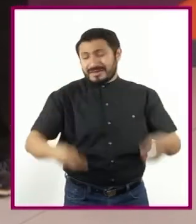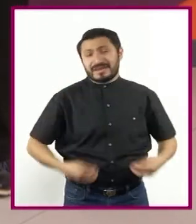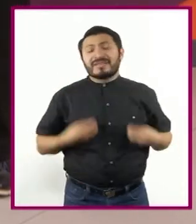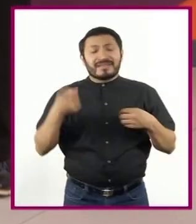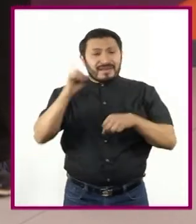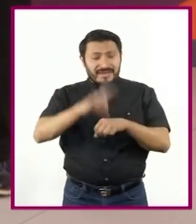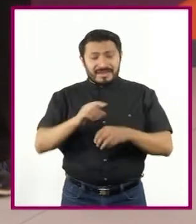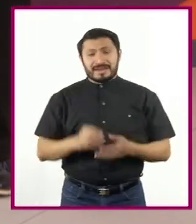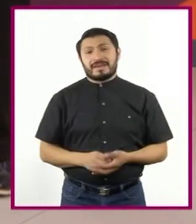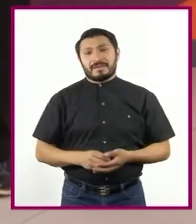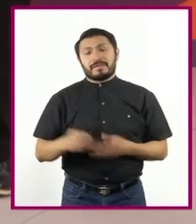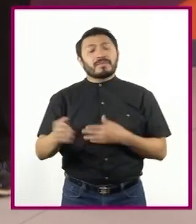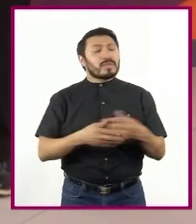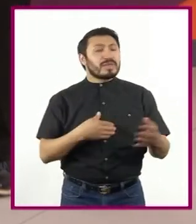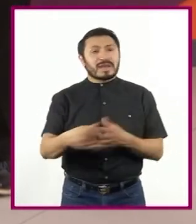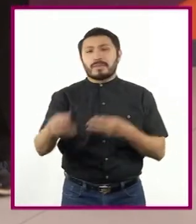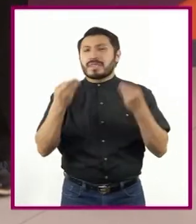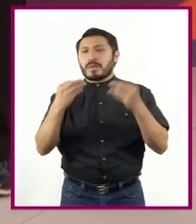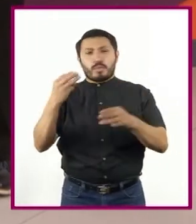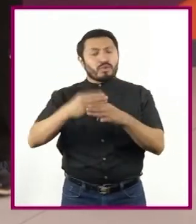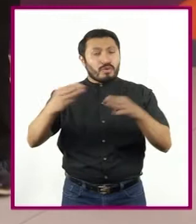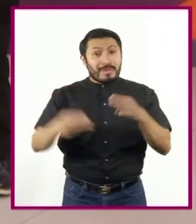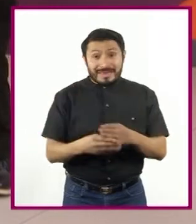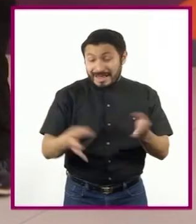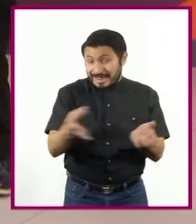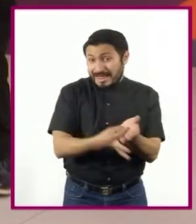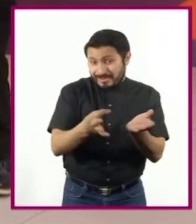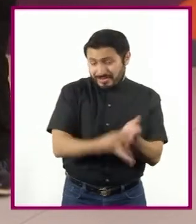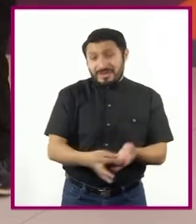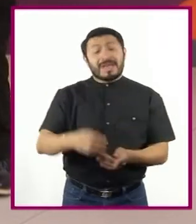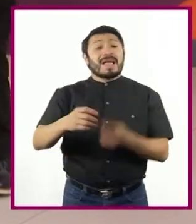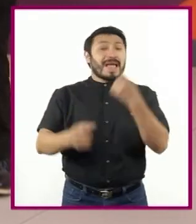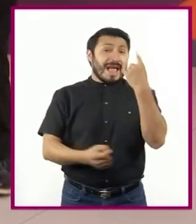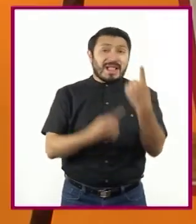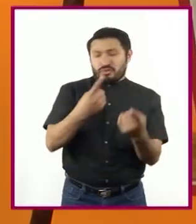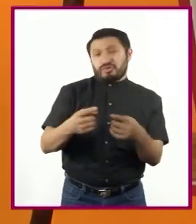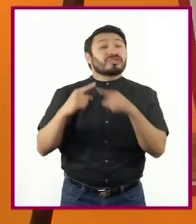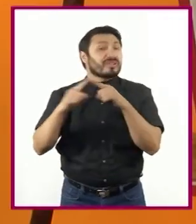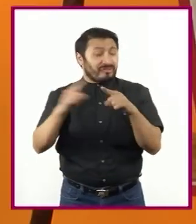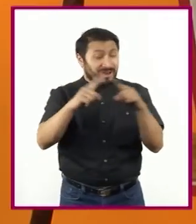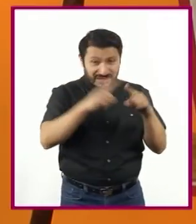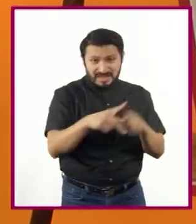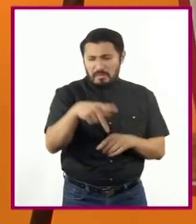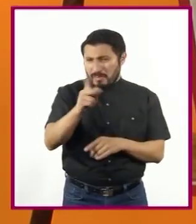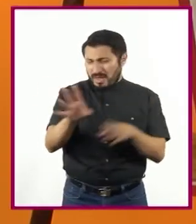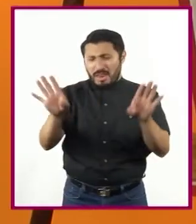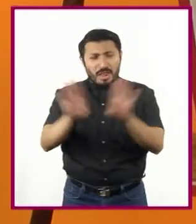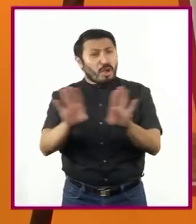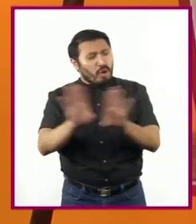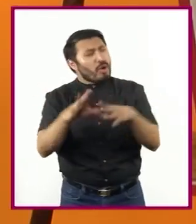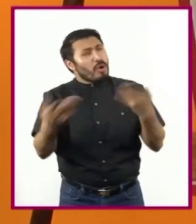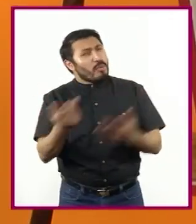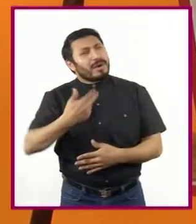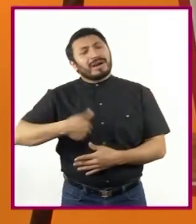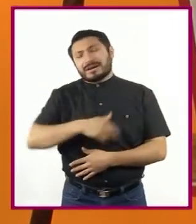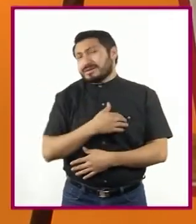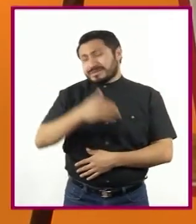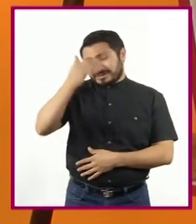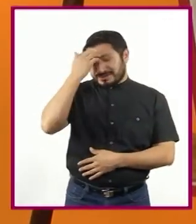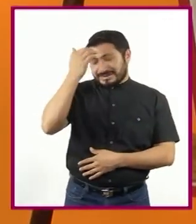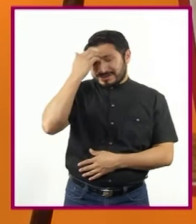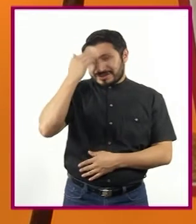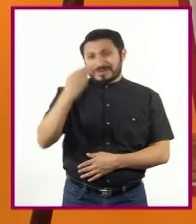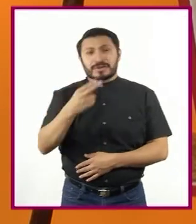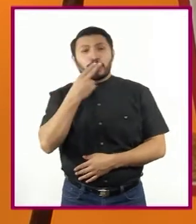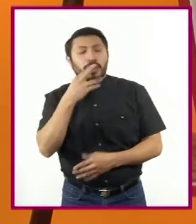actualidad, se emplean muchos materiales ferrosos y no ferrosos. Pero, ¿cómo es que tenemos conocimiento del uso de los